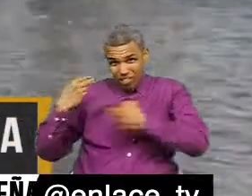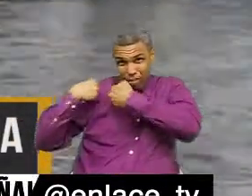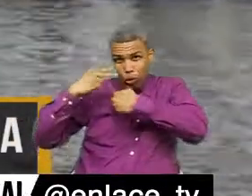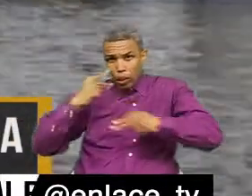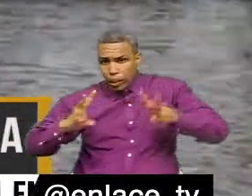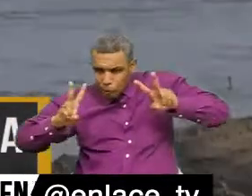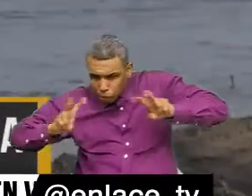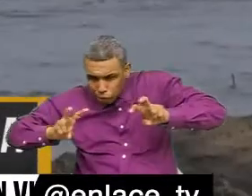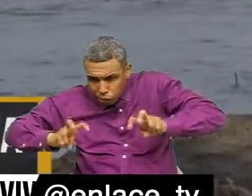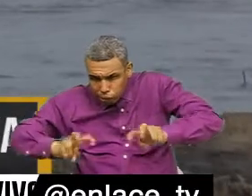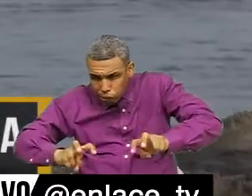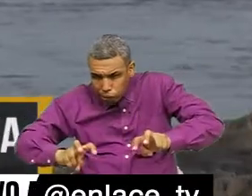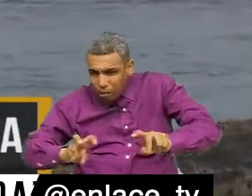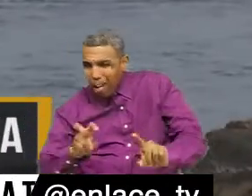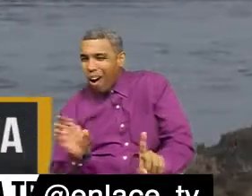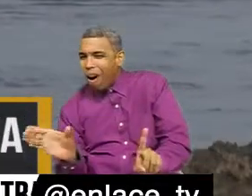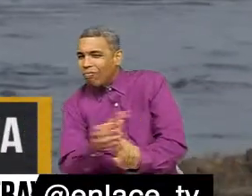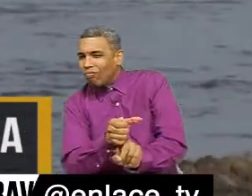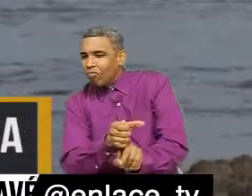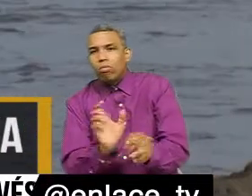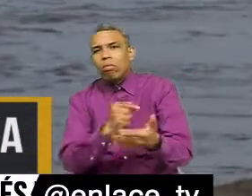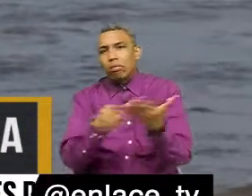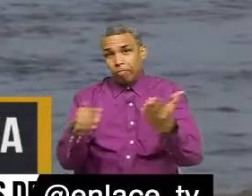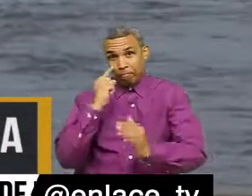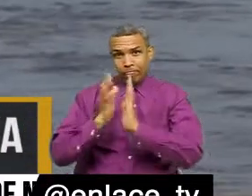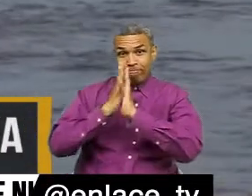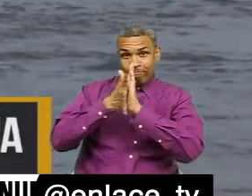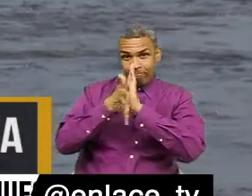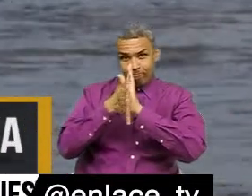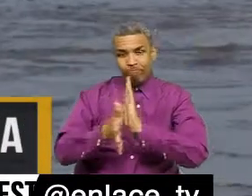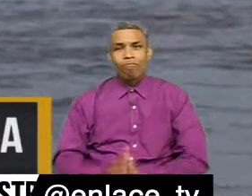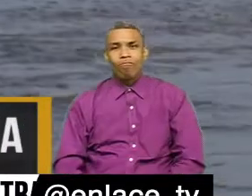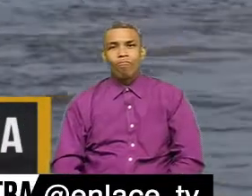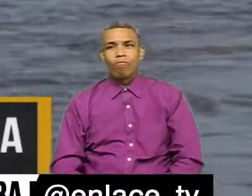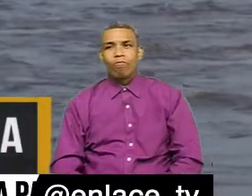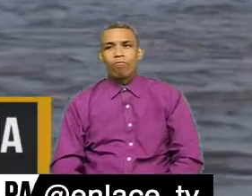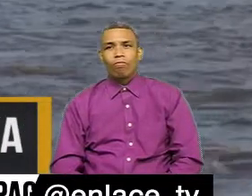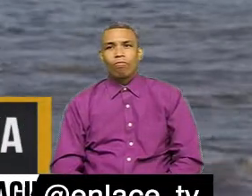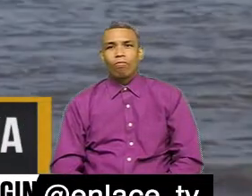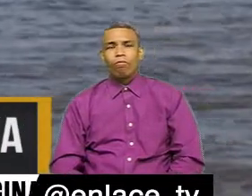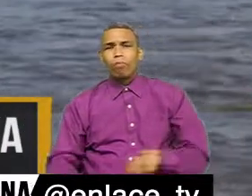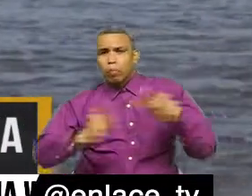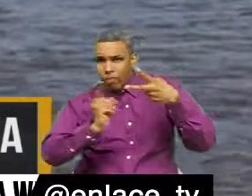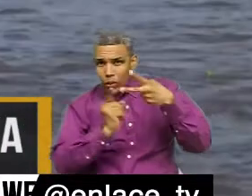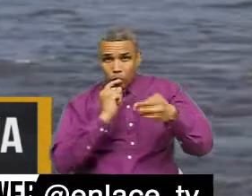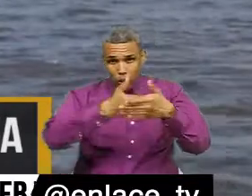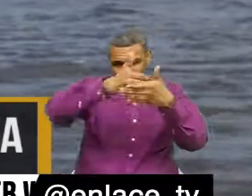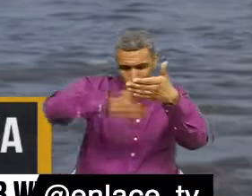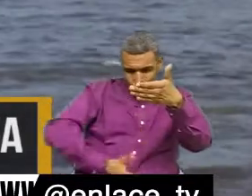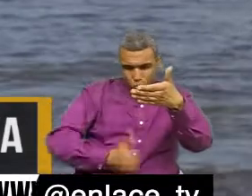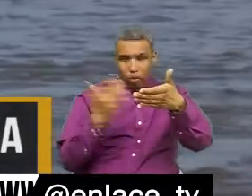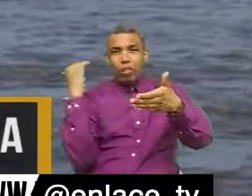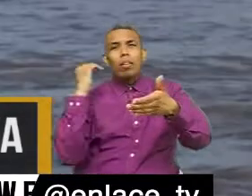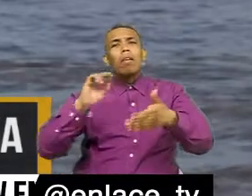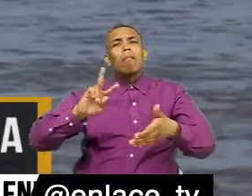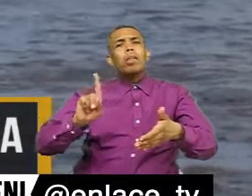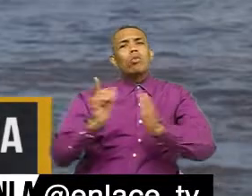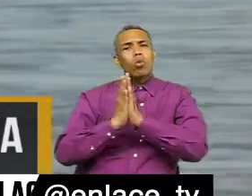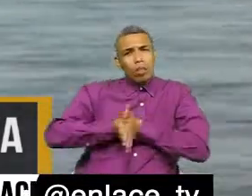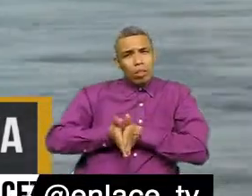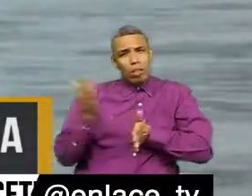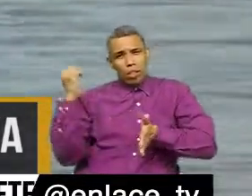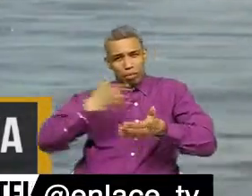Magdalena como en los archivos de la Agencia Nacional de Infraestructura en la ciudad de Bogotá. Según documentos publicados el pasado 21 de diciembre por el Departamento